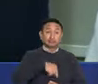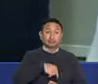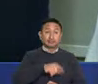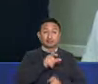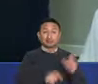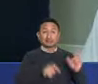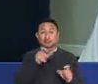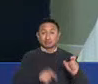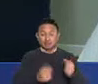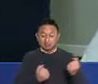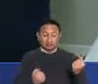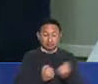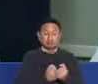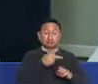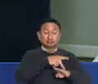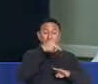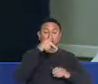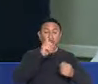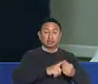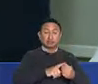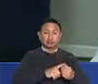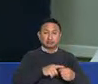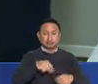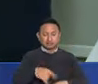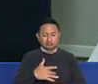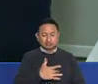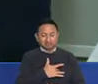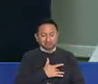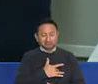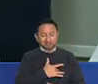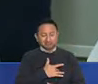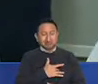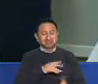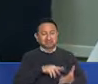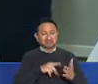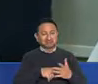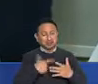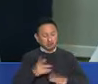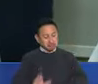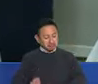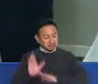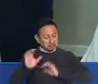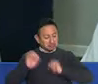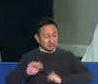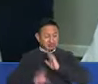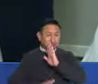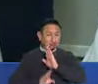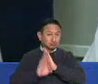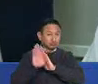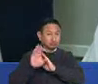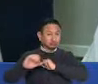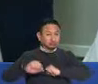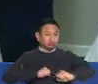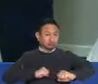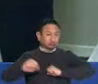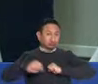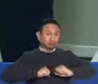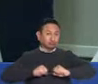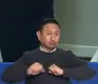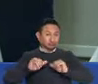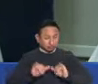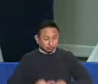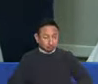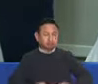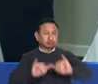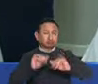pueblo de Pichincha y de Quito, y eso nos compromete aún más para seguir trabajando y